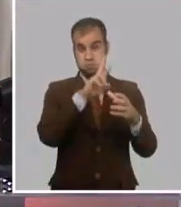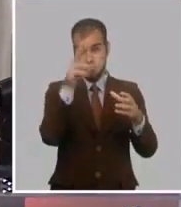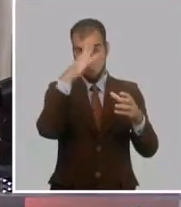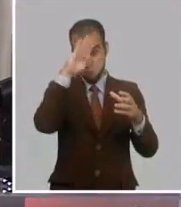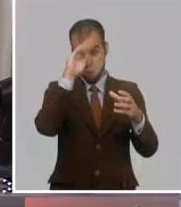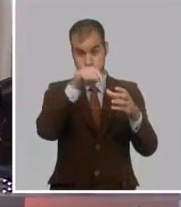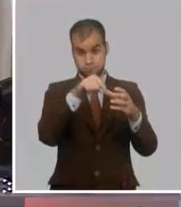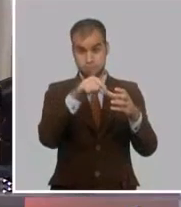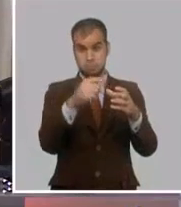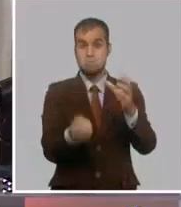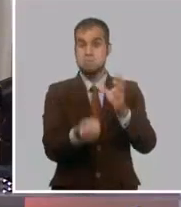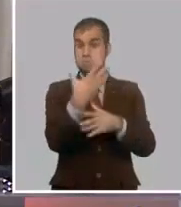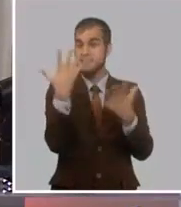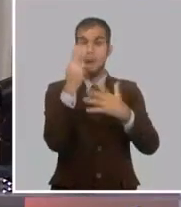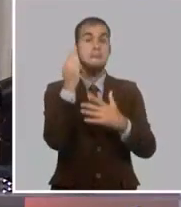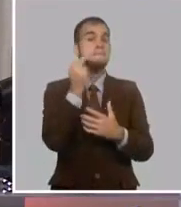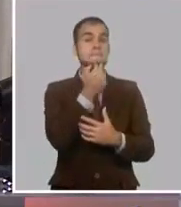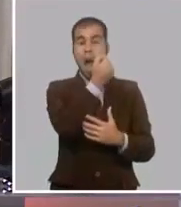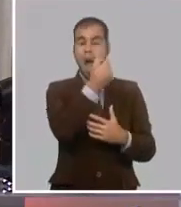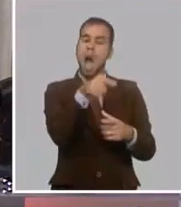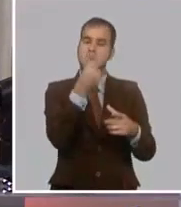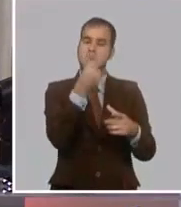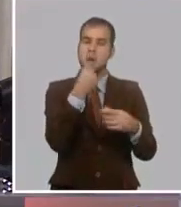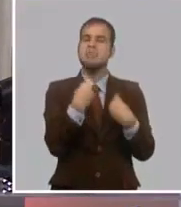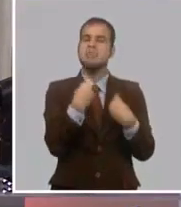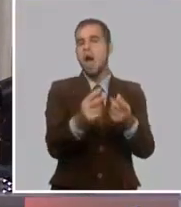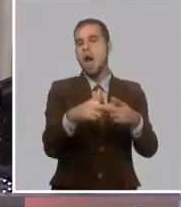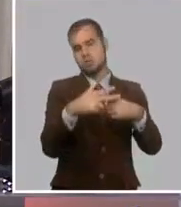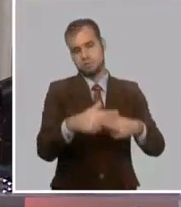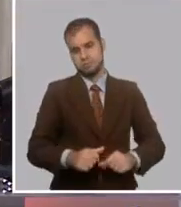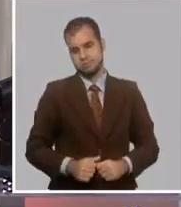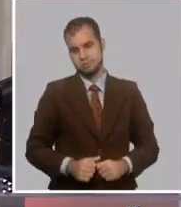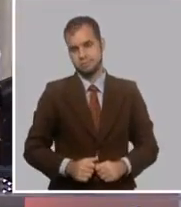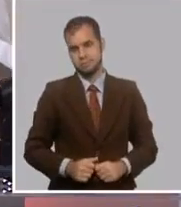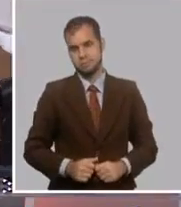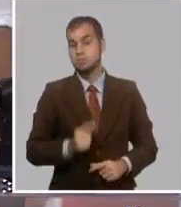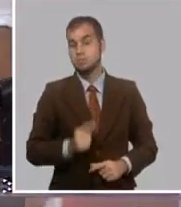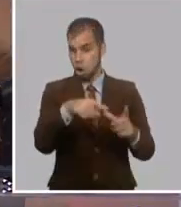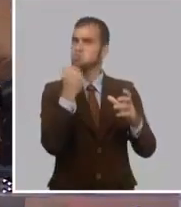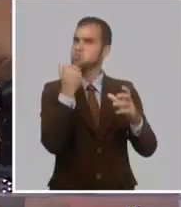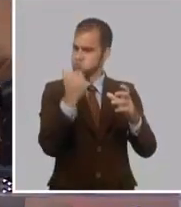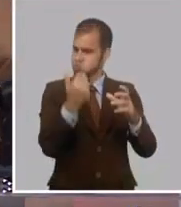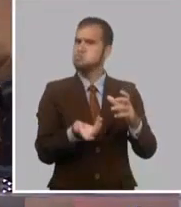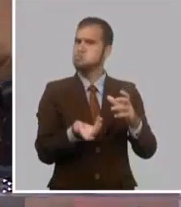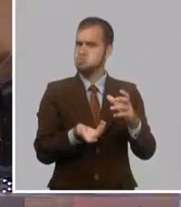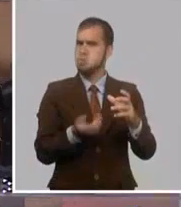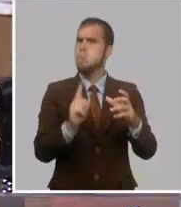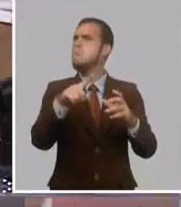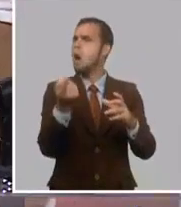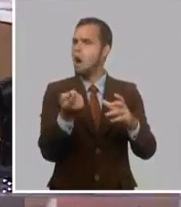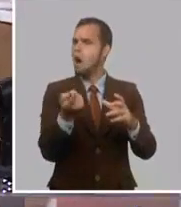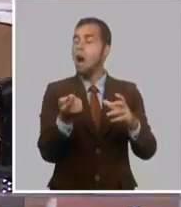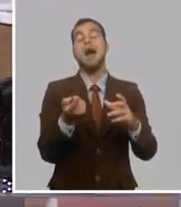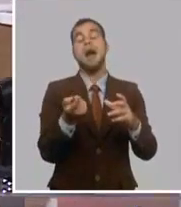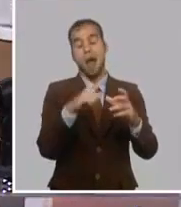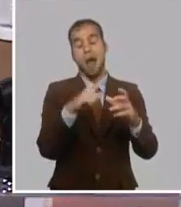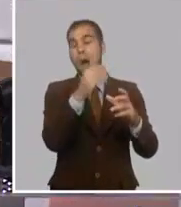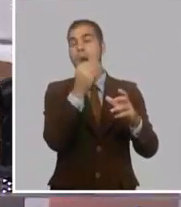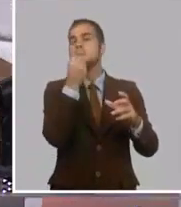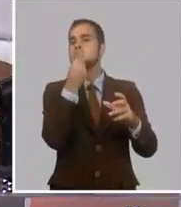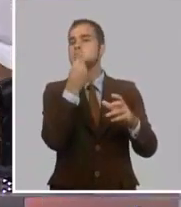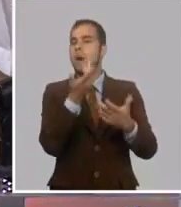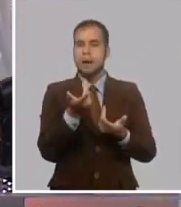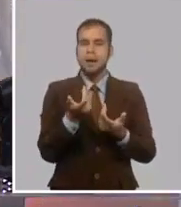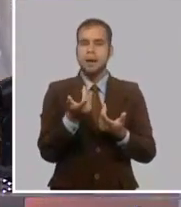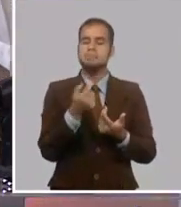que más buscó y que fue útil porque porque de alguna manera daba una posibilidad de